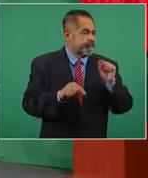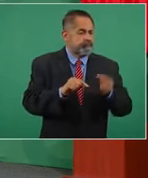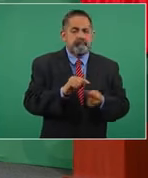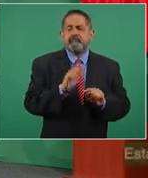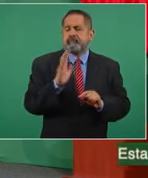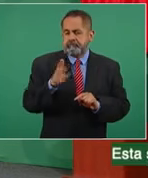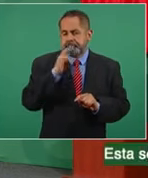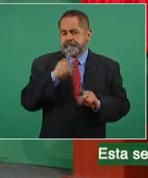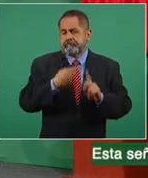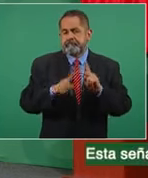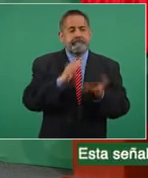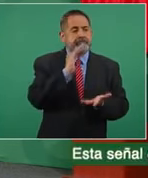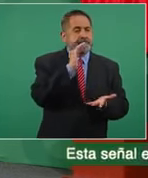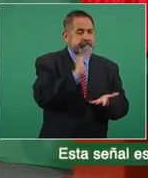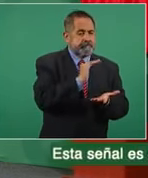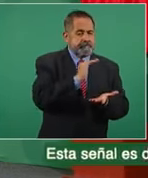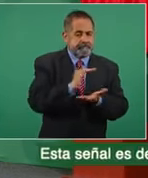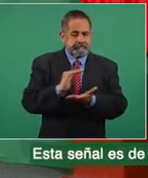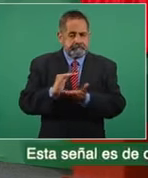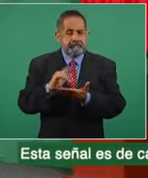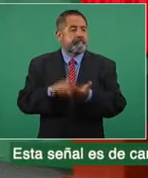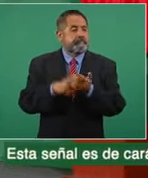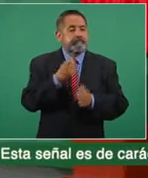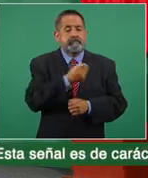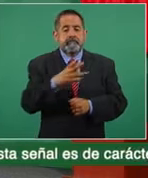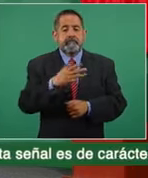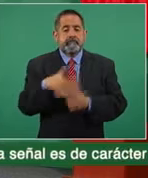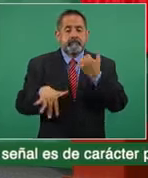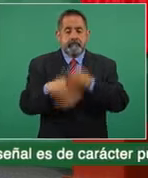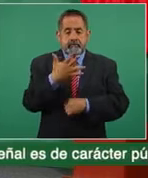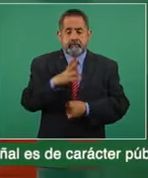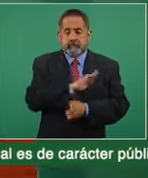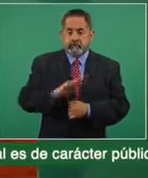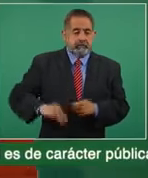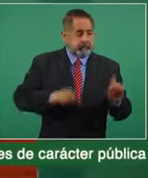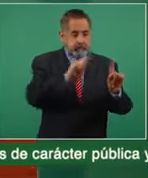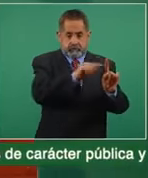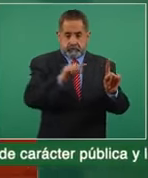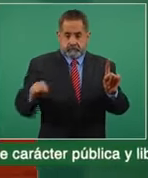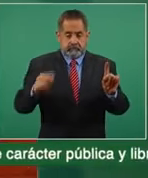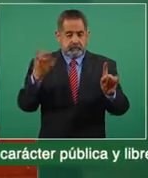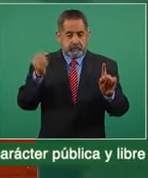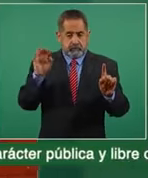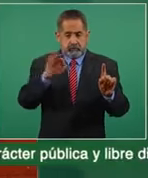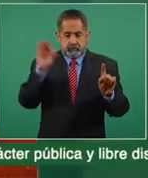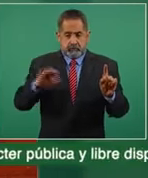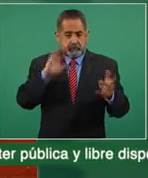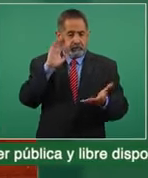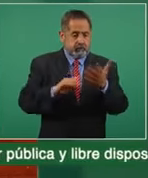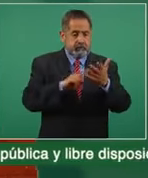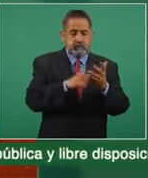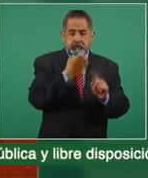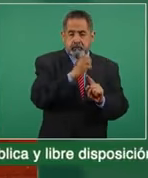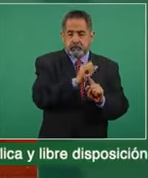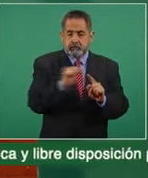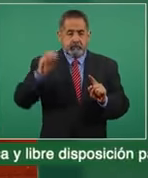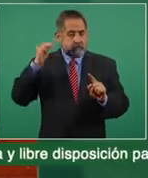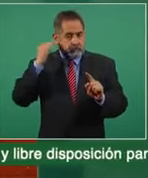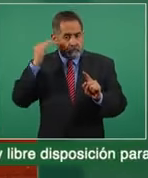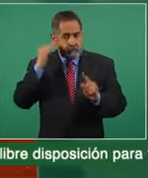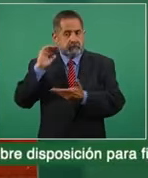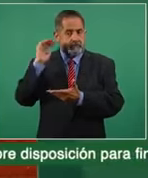disminuir en estos 15 municipios más del 9% en el periodo enero-marzo, en